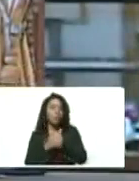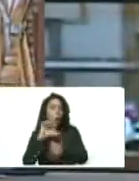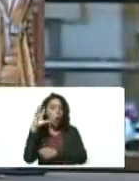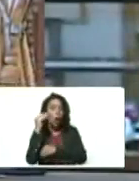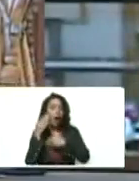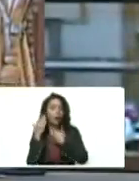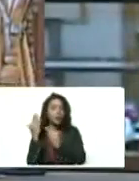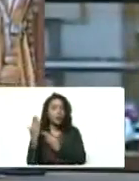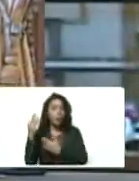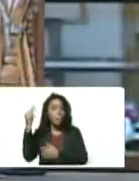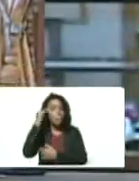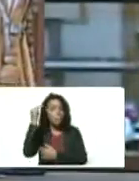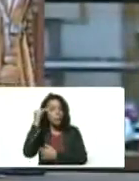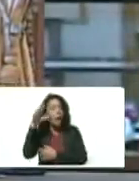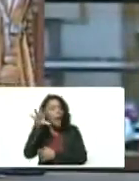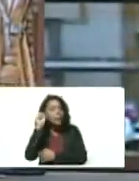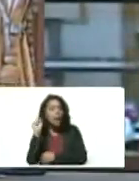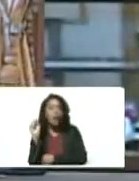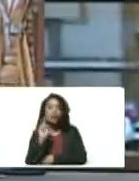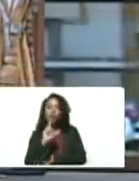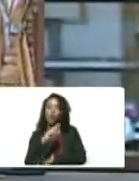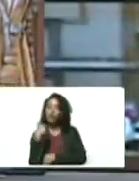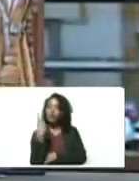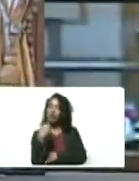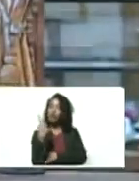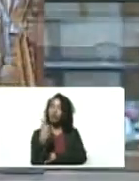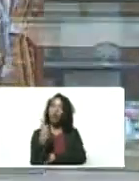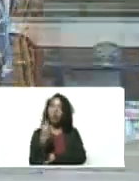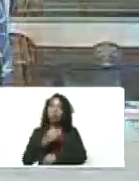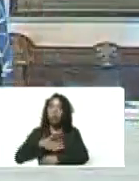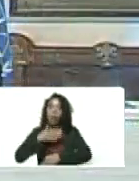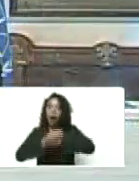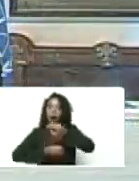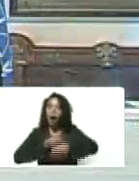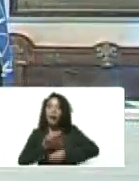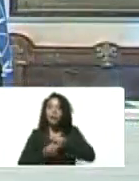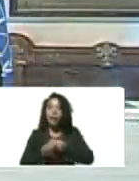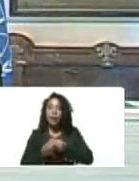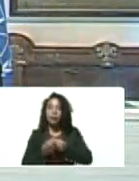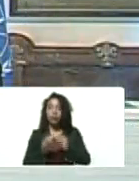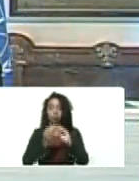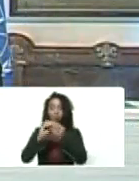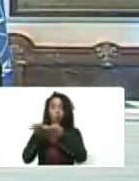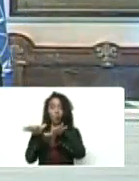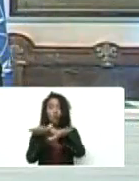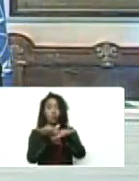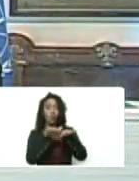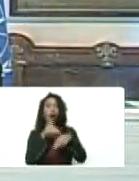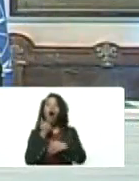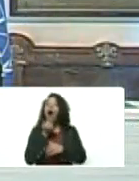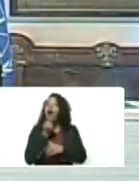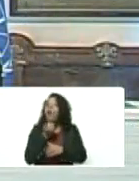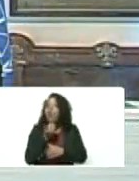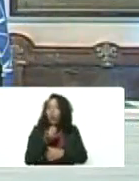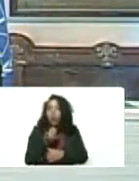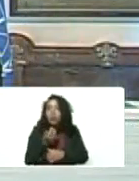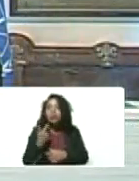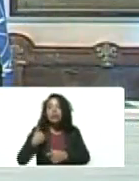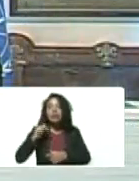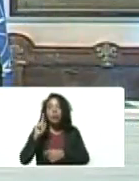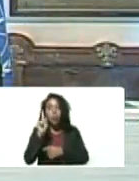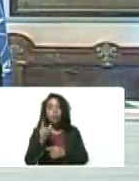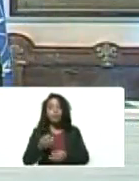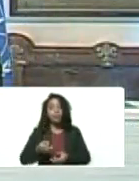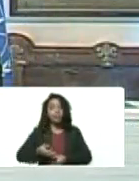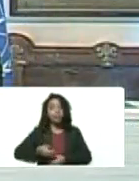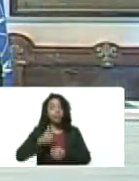que el memorando de entendimiento no sólo sirva para adornar o algo que queda muy bien sobre el papel